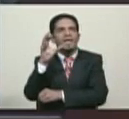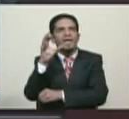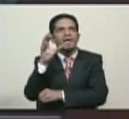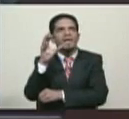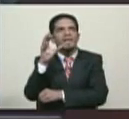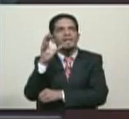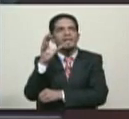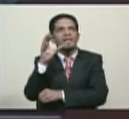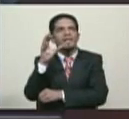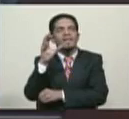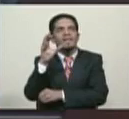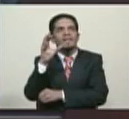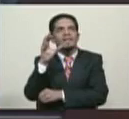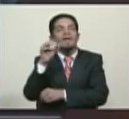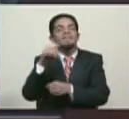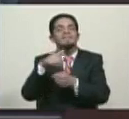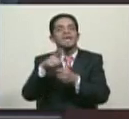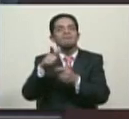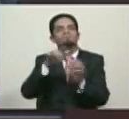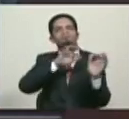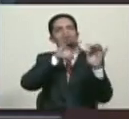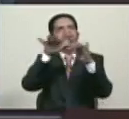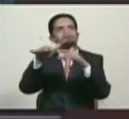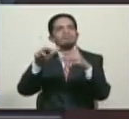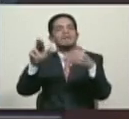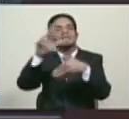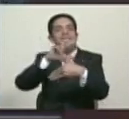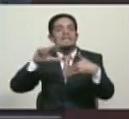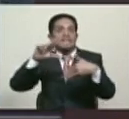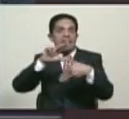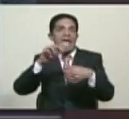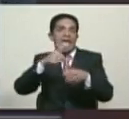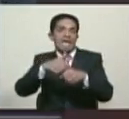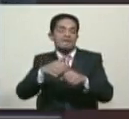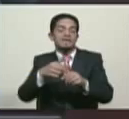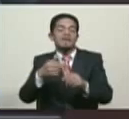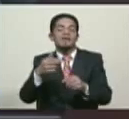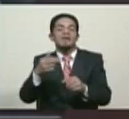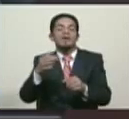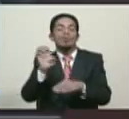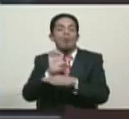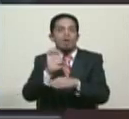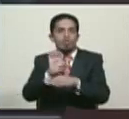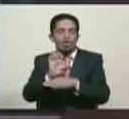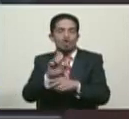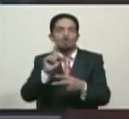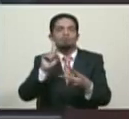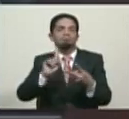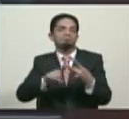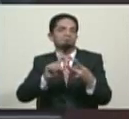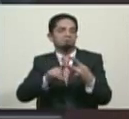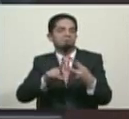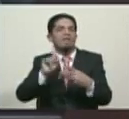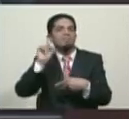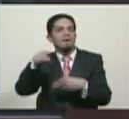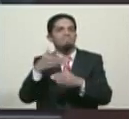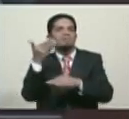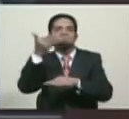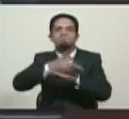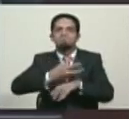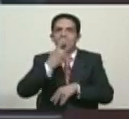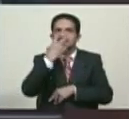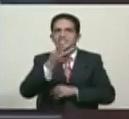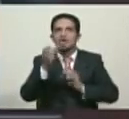la 19ª Cumbre Judicial Iberoamericana en Quito, Ecuador. Realizamos visitas oficiales